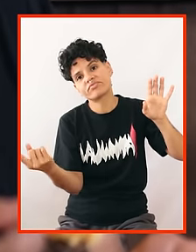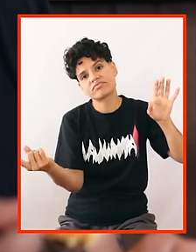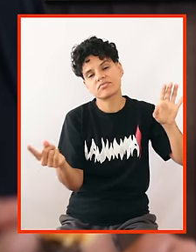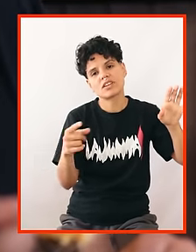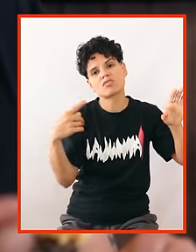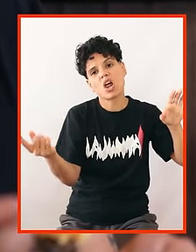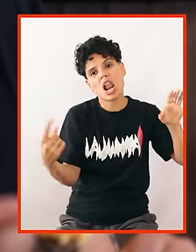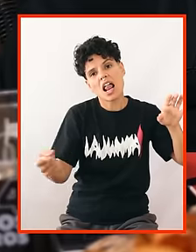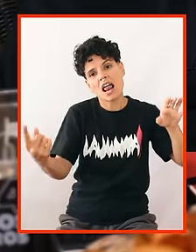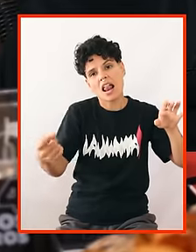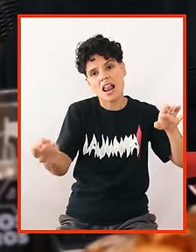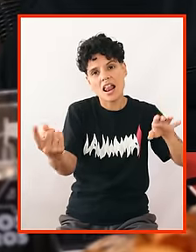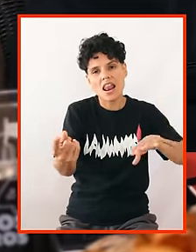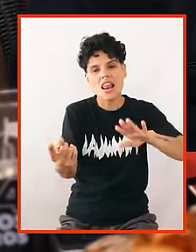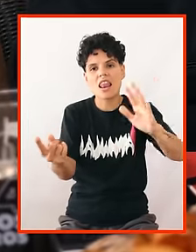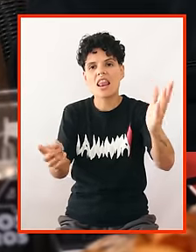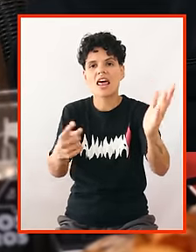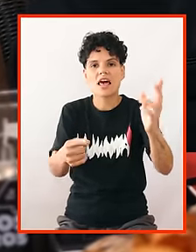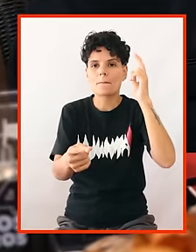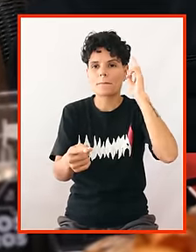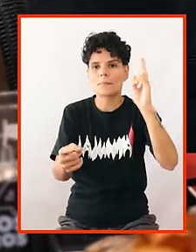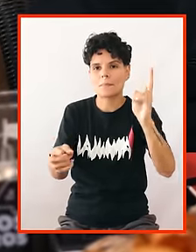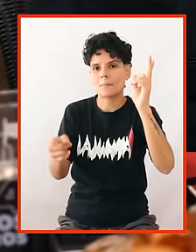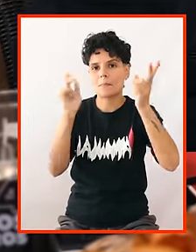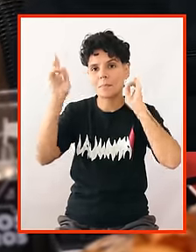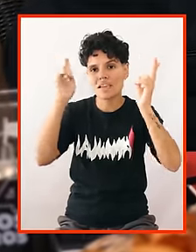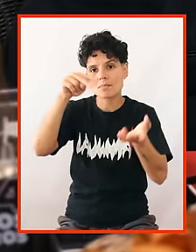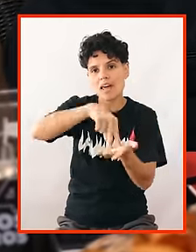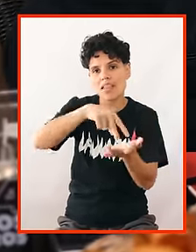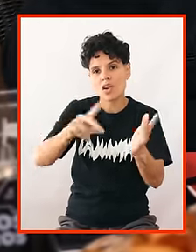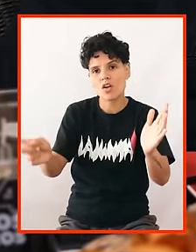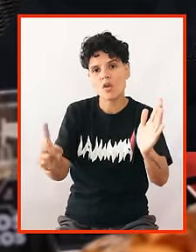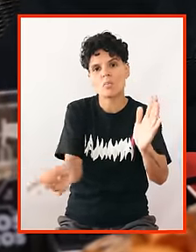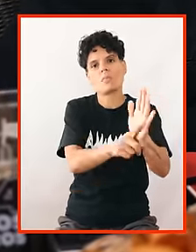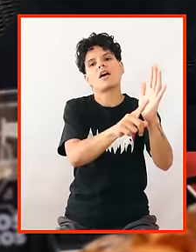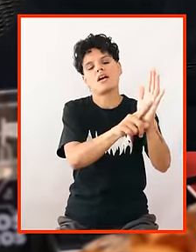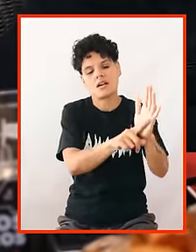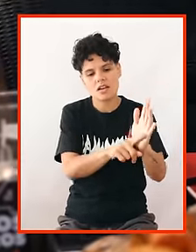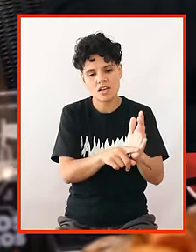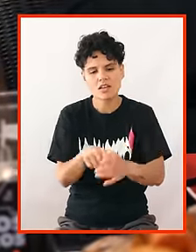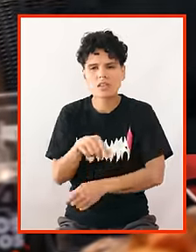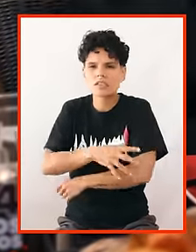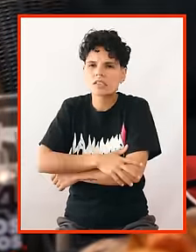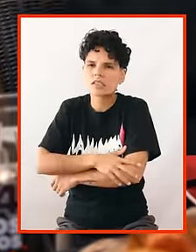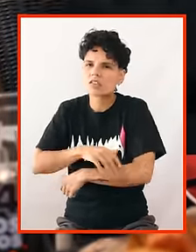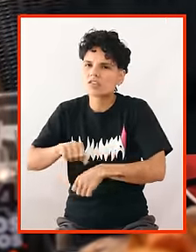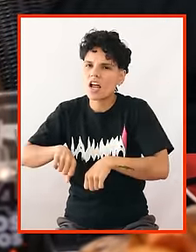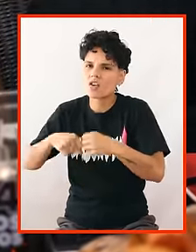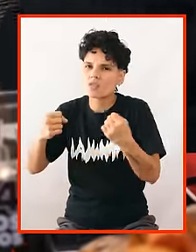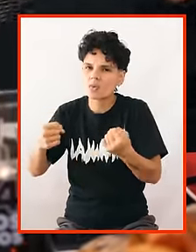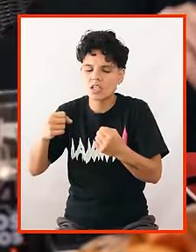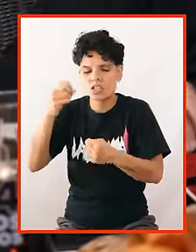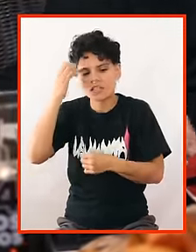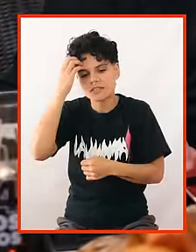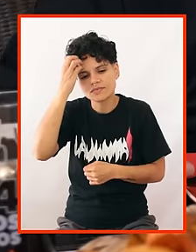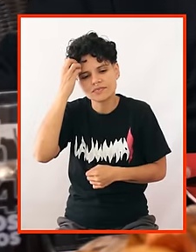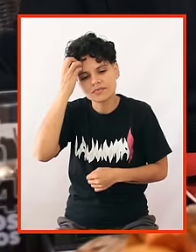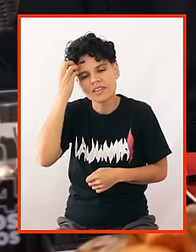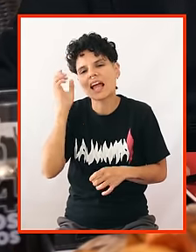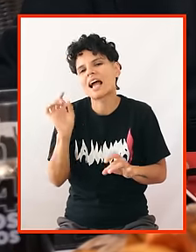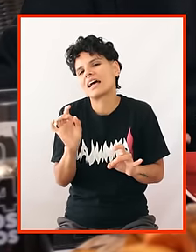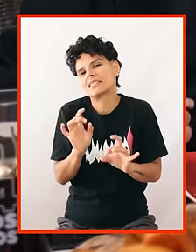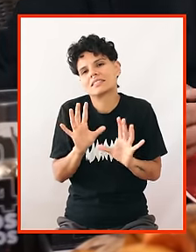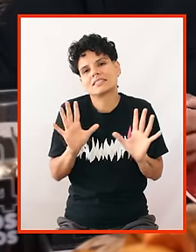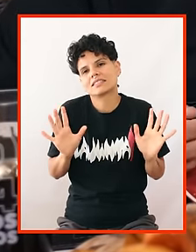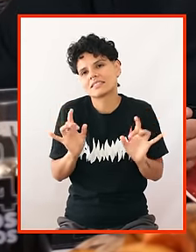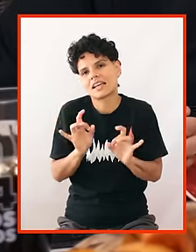Y dije, oh, estoy vivo. Lo primero que. Como que. Estoy vivo aquí y todo. Y me fracturé el codo. Chucha. Una vez de